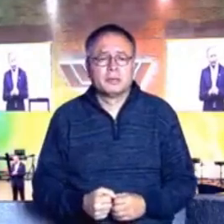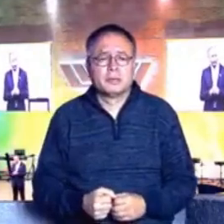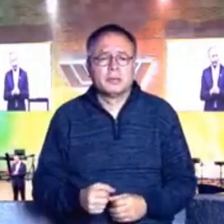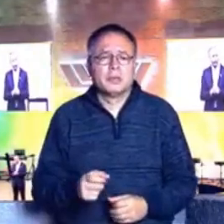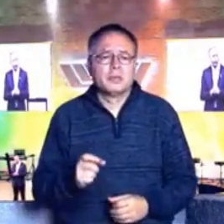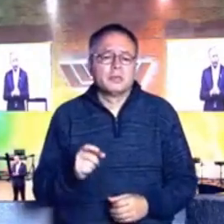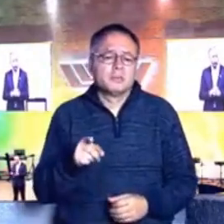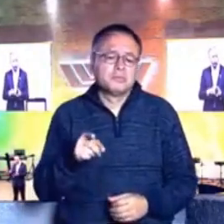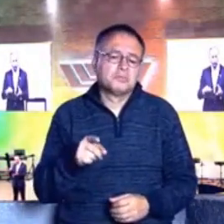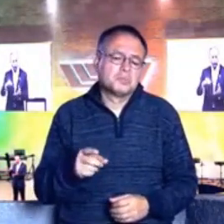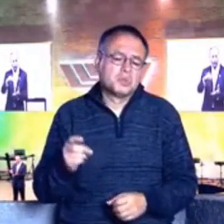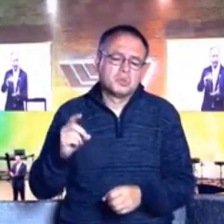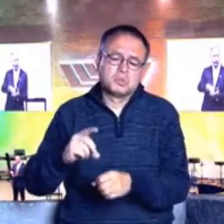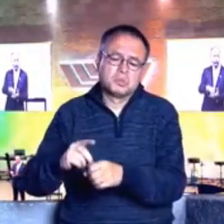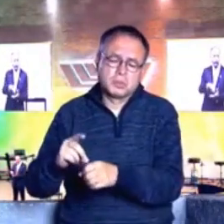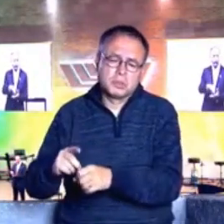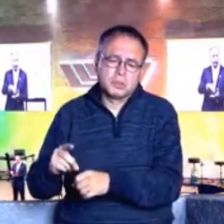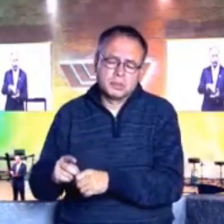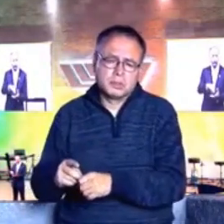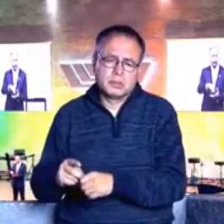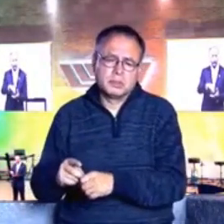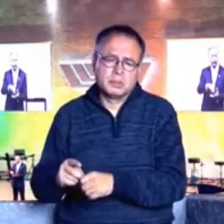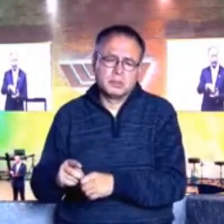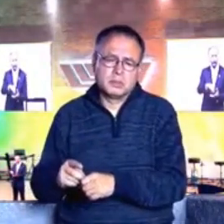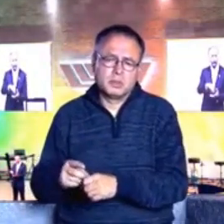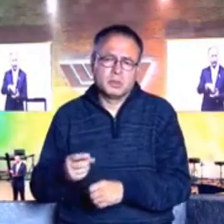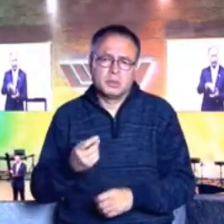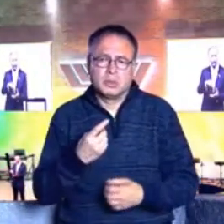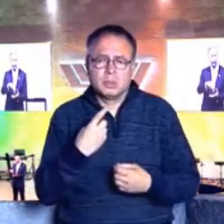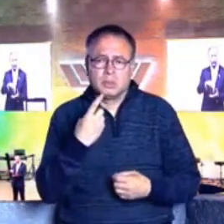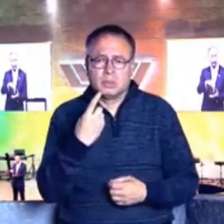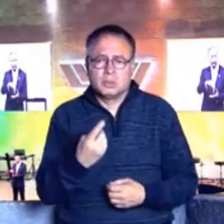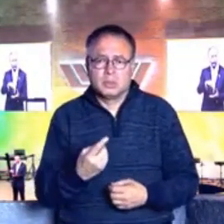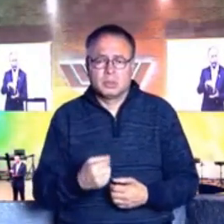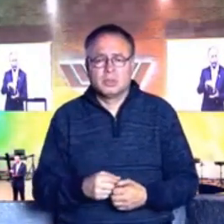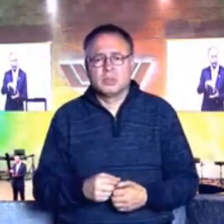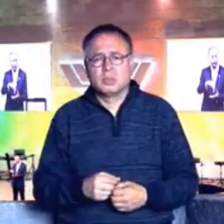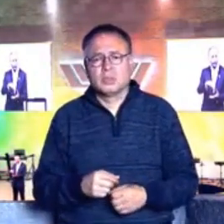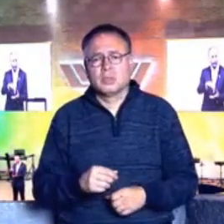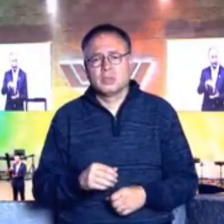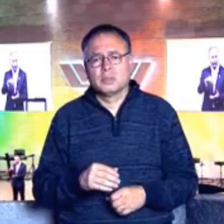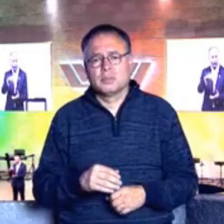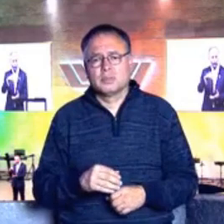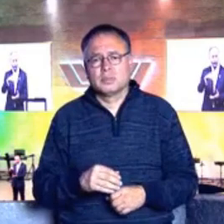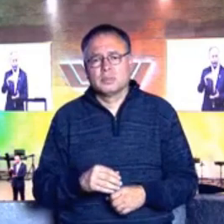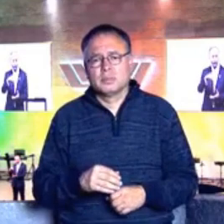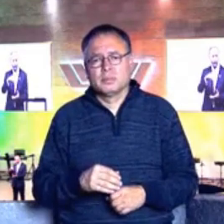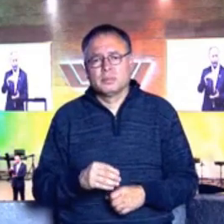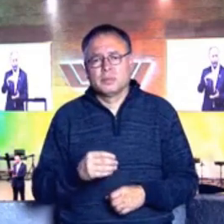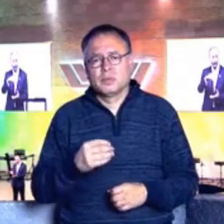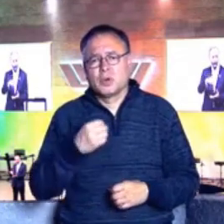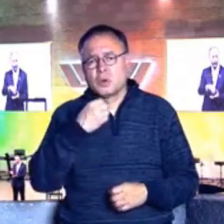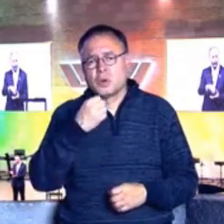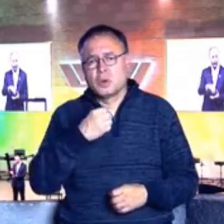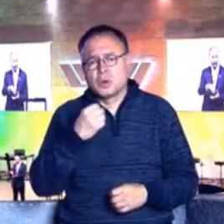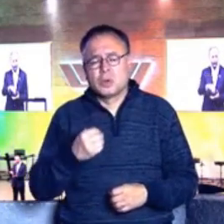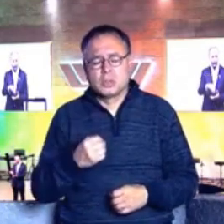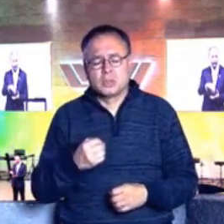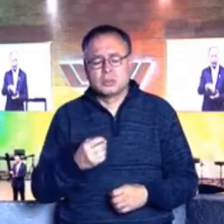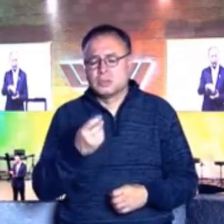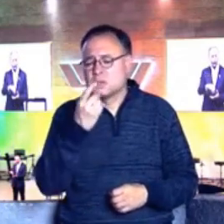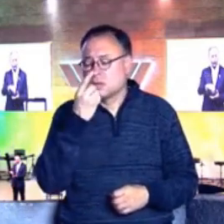diezmo no solamente deposites un sobre ahí sino mientras depositas el sobre le digas señor aquí está